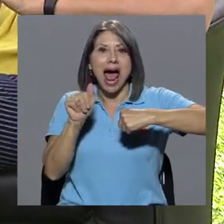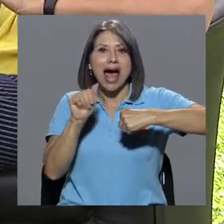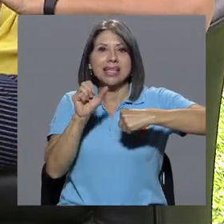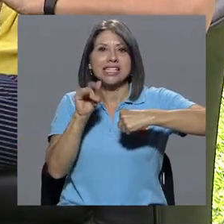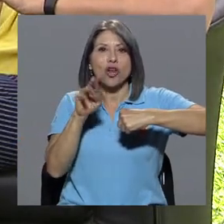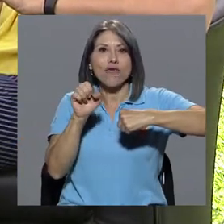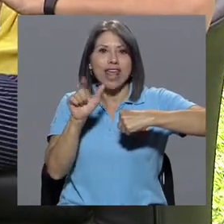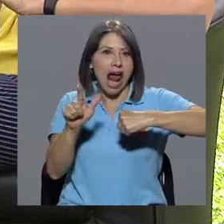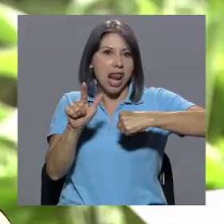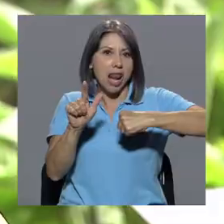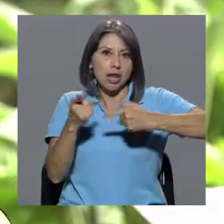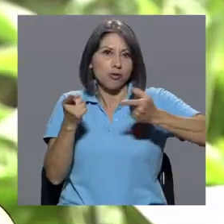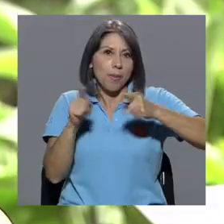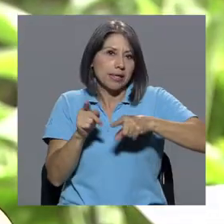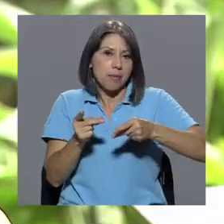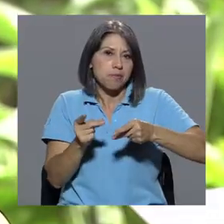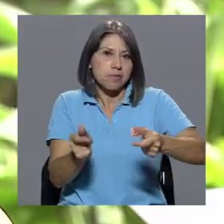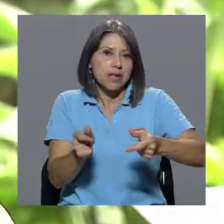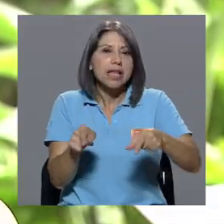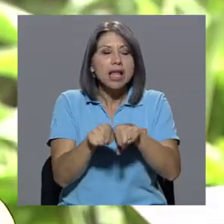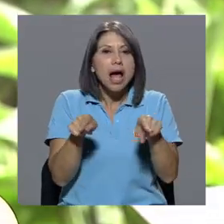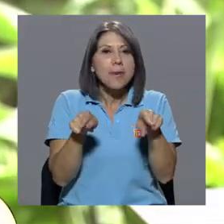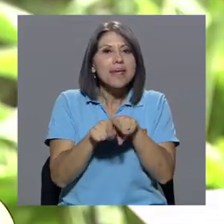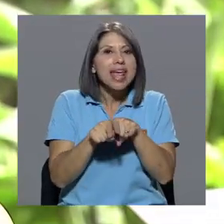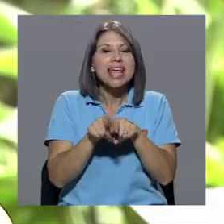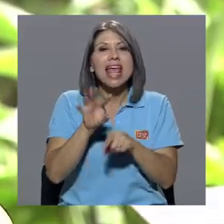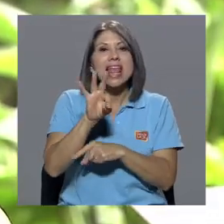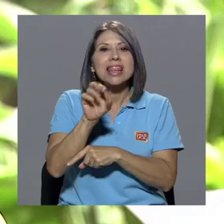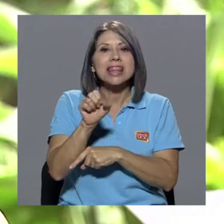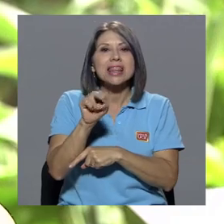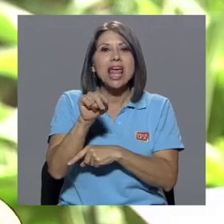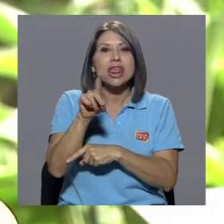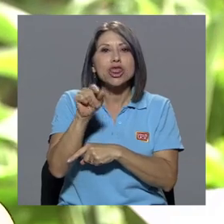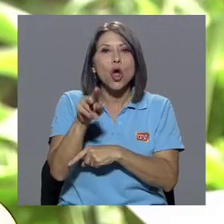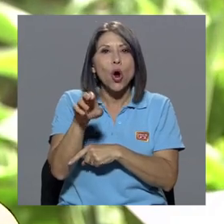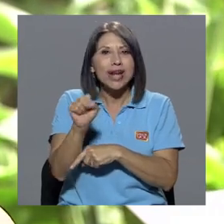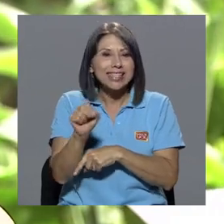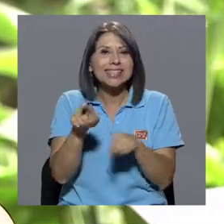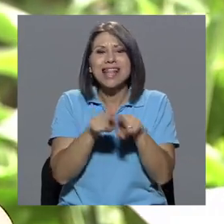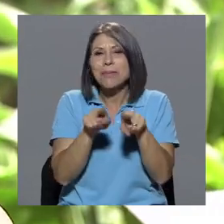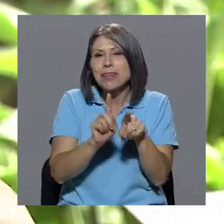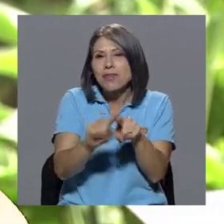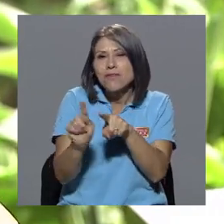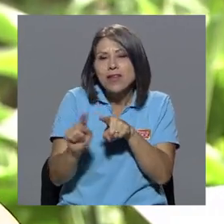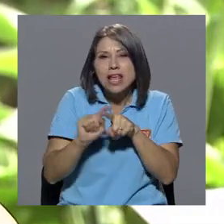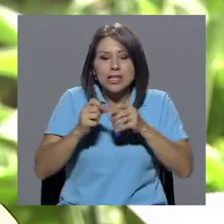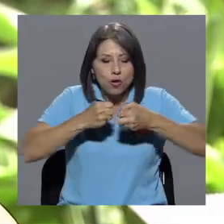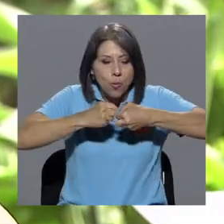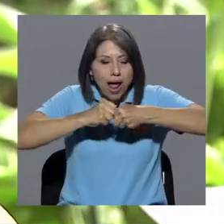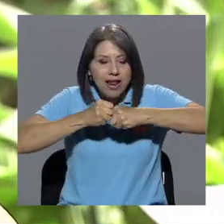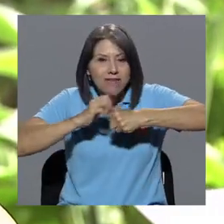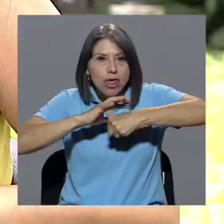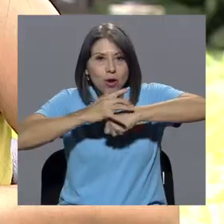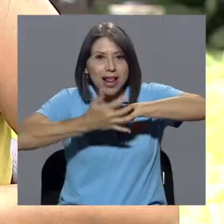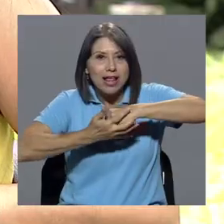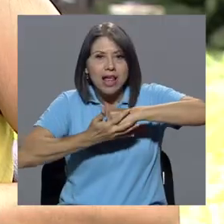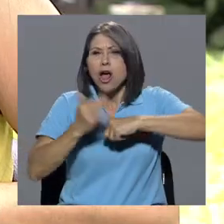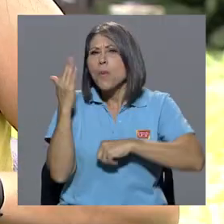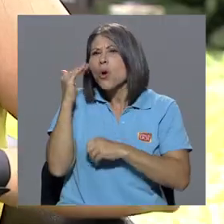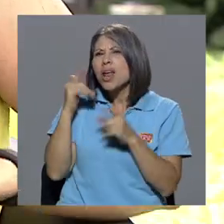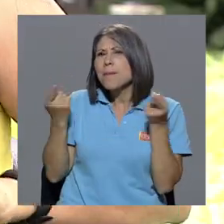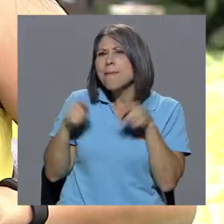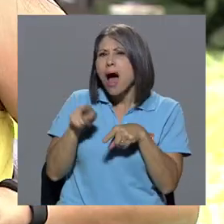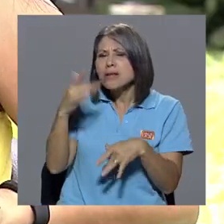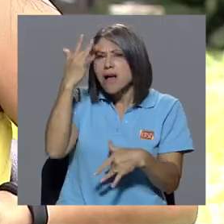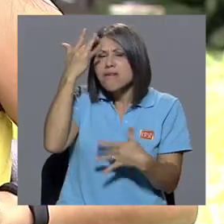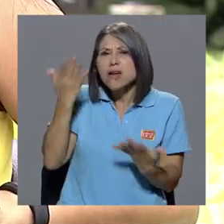proceso meramente mecánico, y también a nivel de los tendones y los otros tejidos que están alrededor de la articulación. Uh-huh. ¿Y por qué se